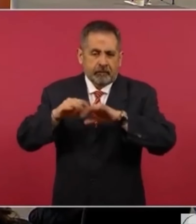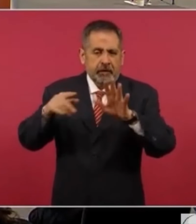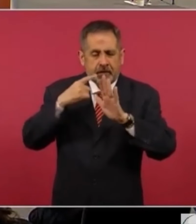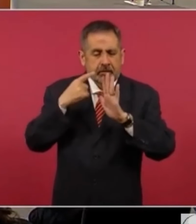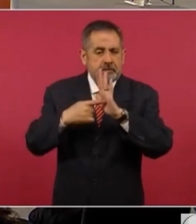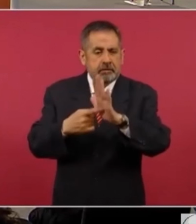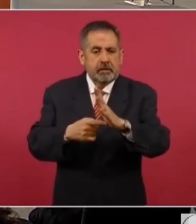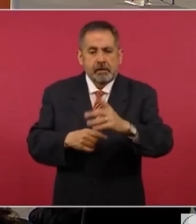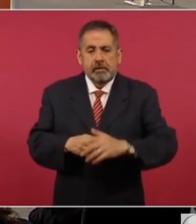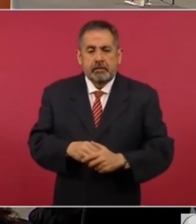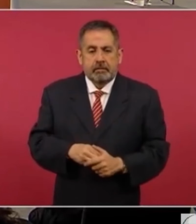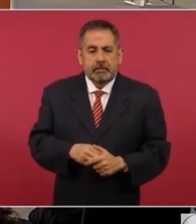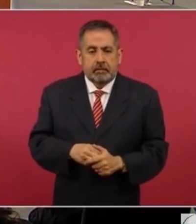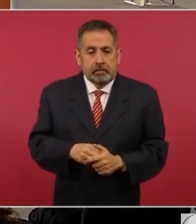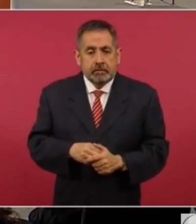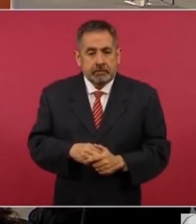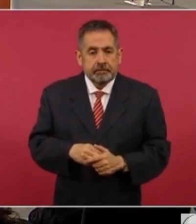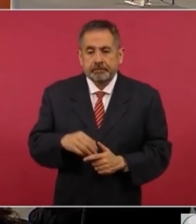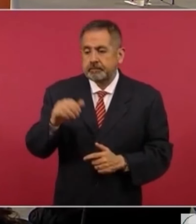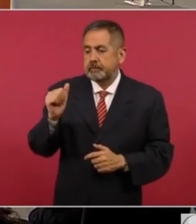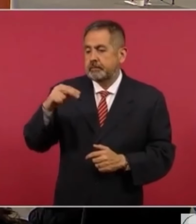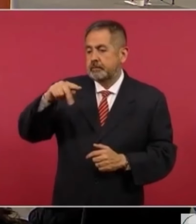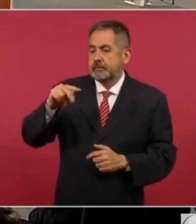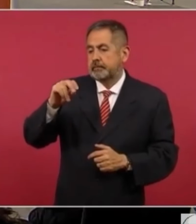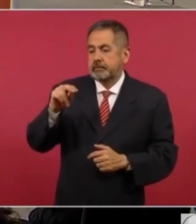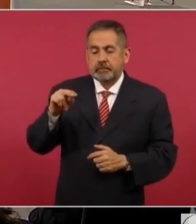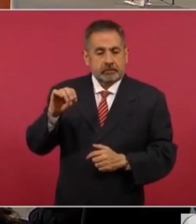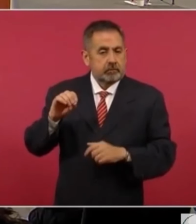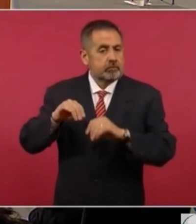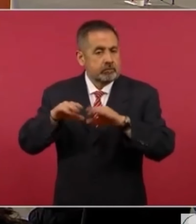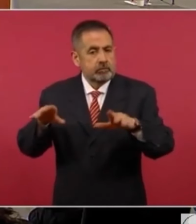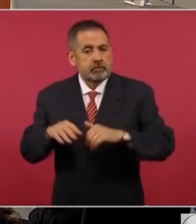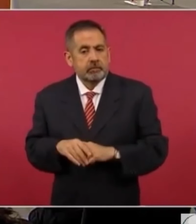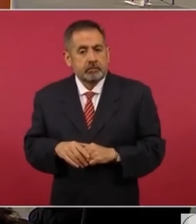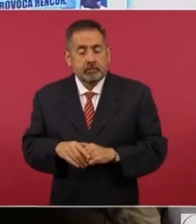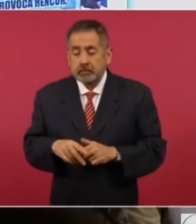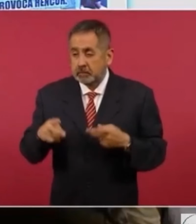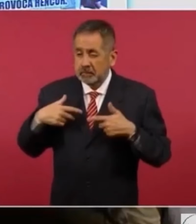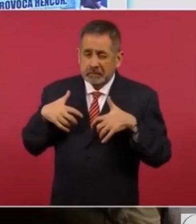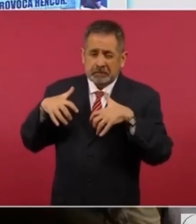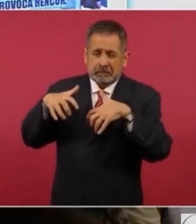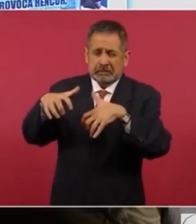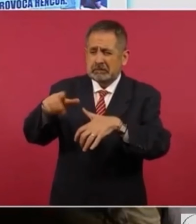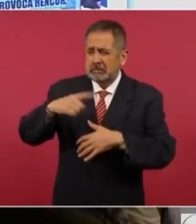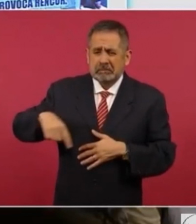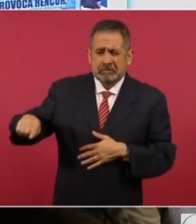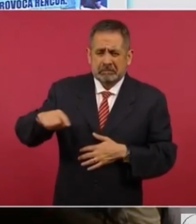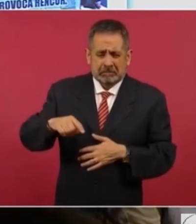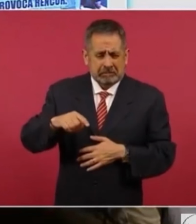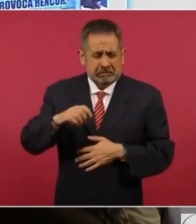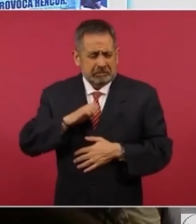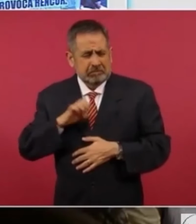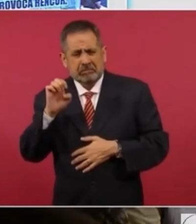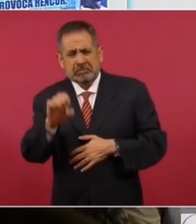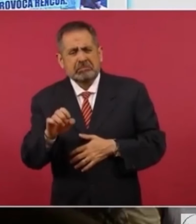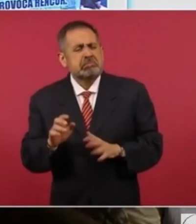una que compartió Antonia Tolini, dice, la multitud no odia.